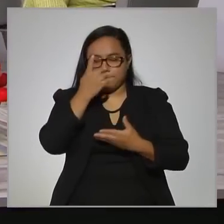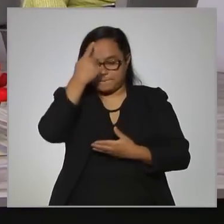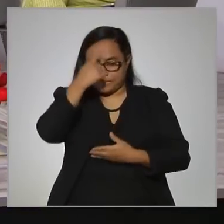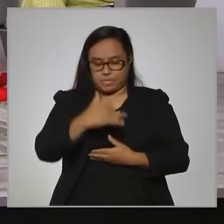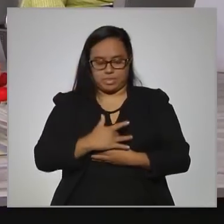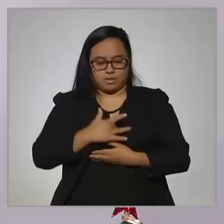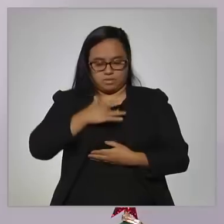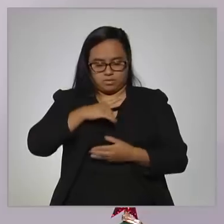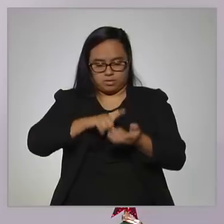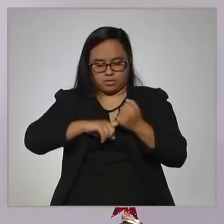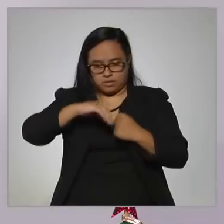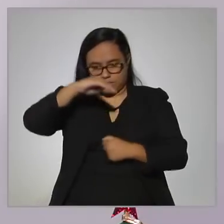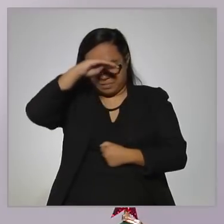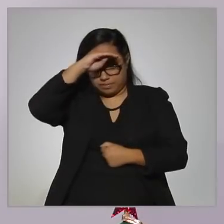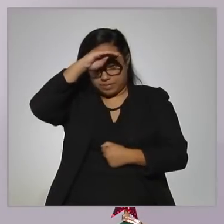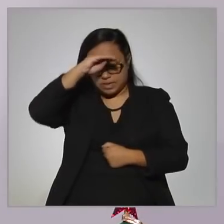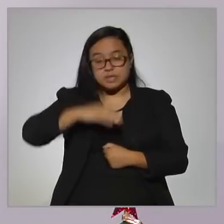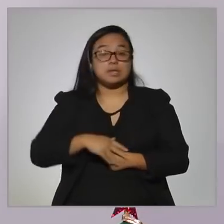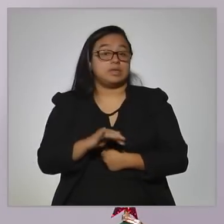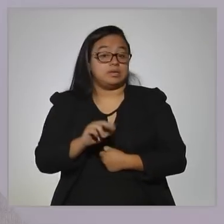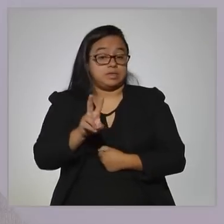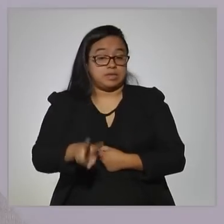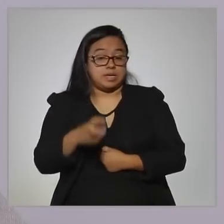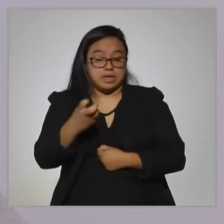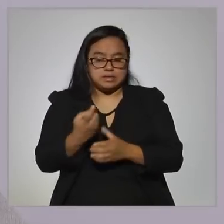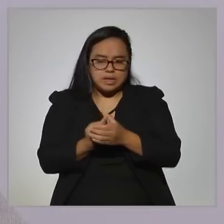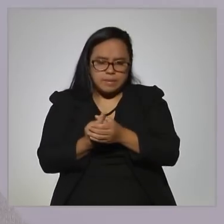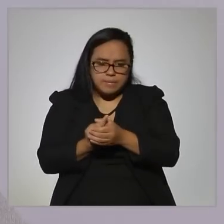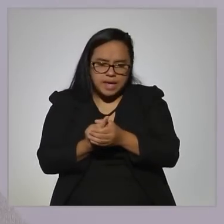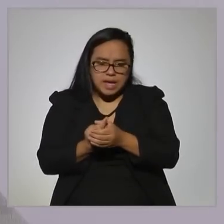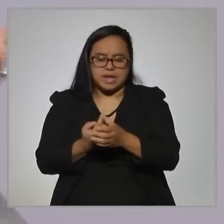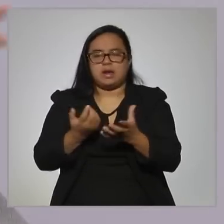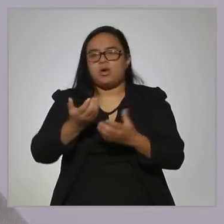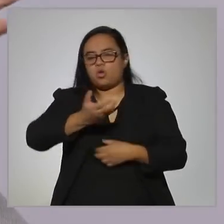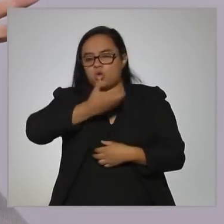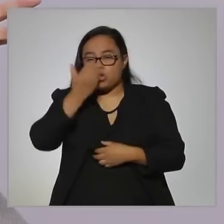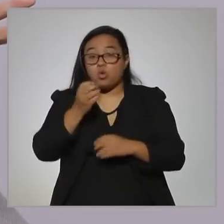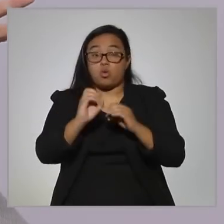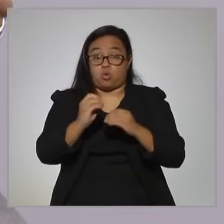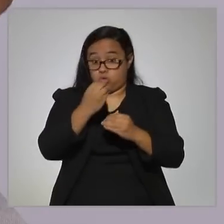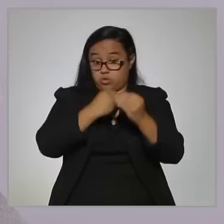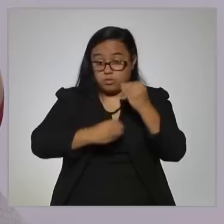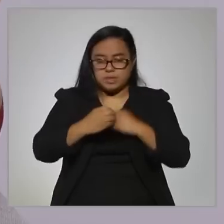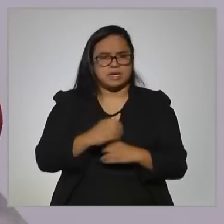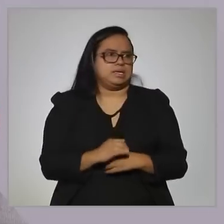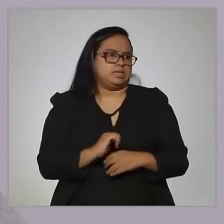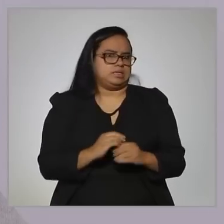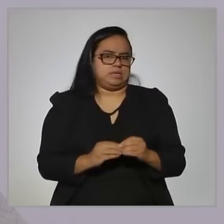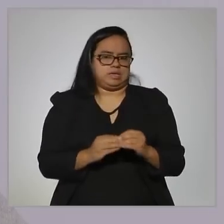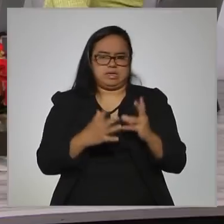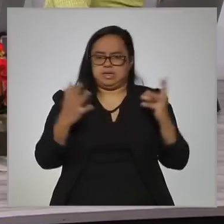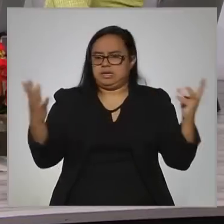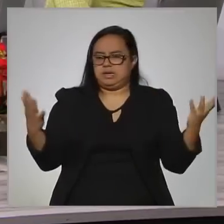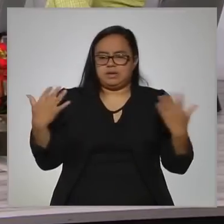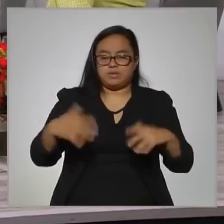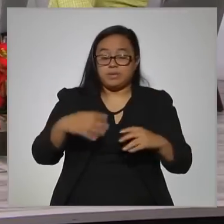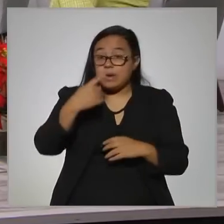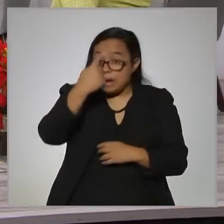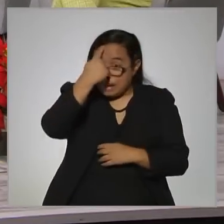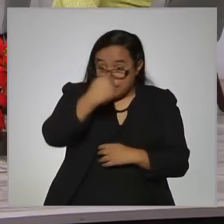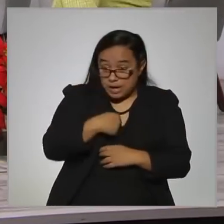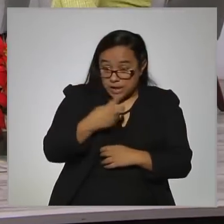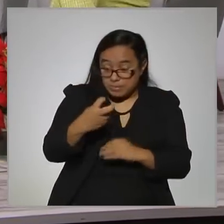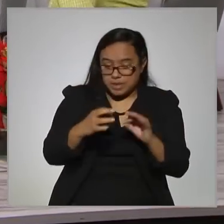sentimiento de reflexión. Así es, la vela, los rituales, hasta la comida. Claro, es que para mí esa parte es